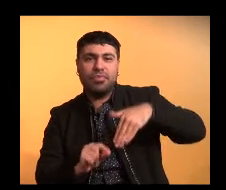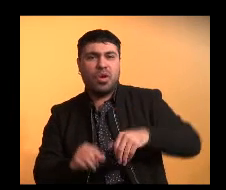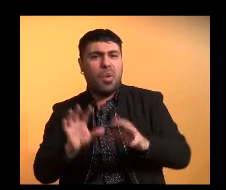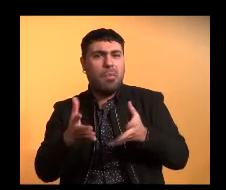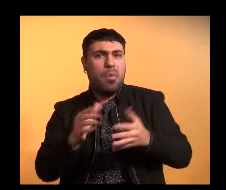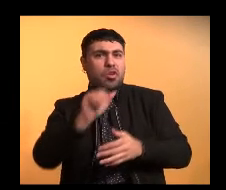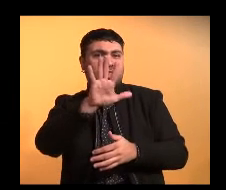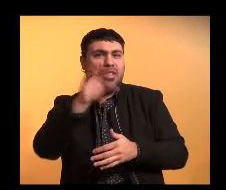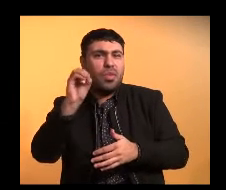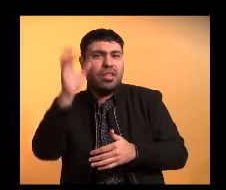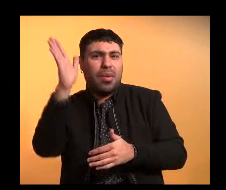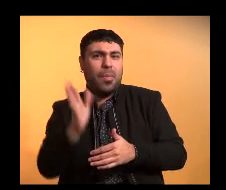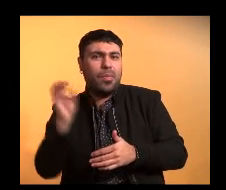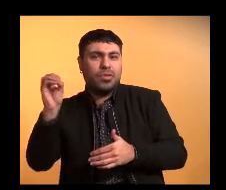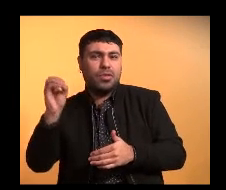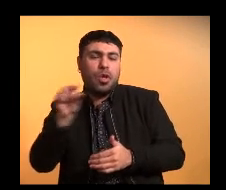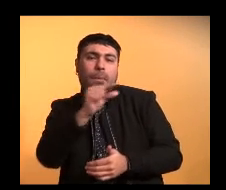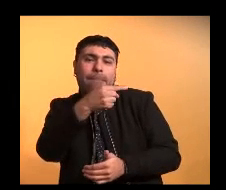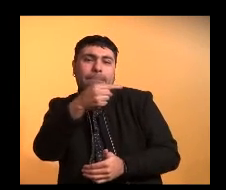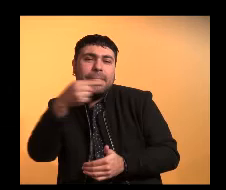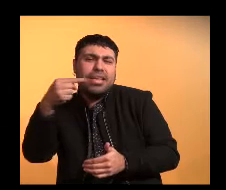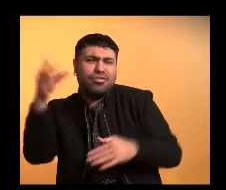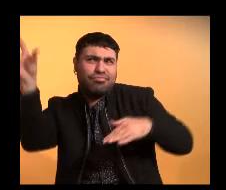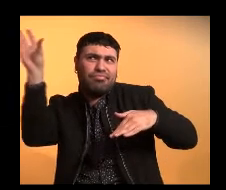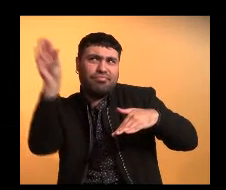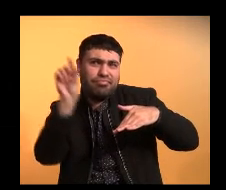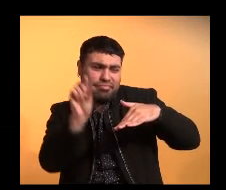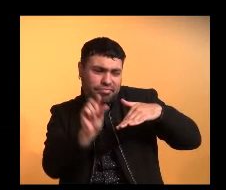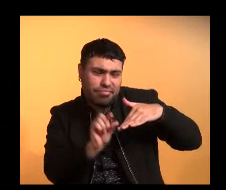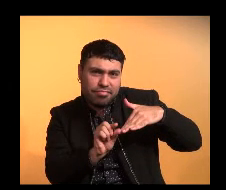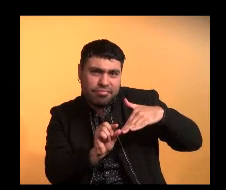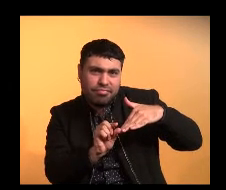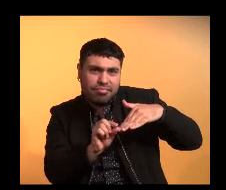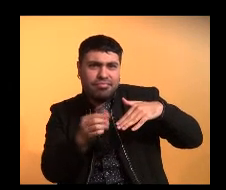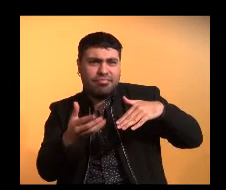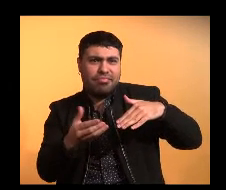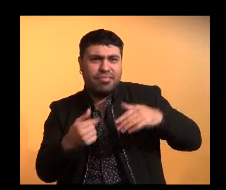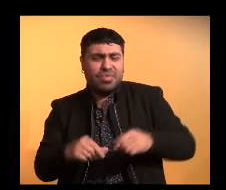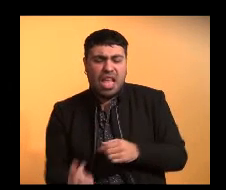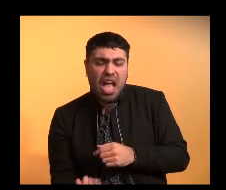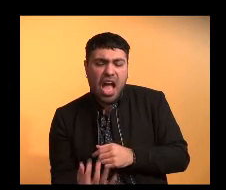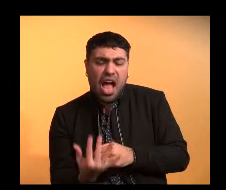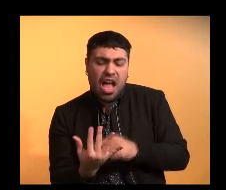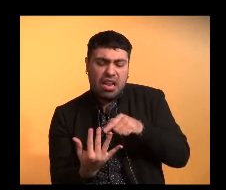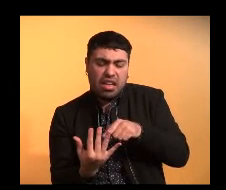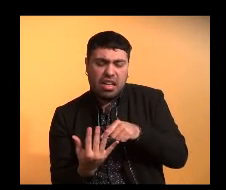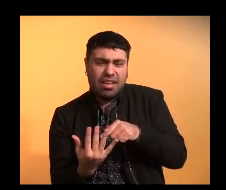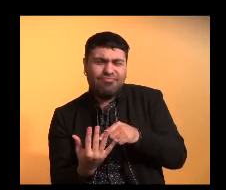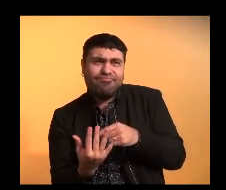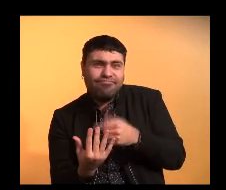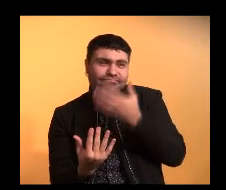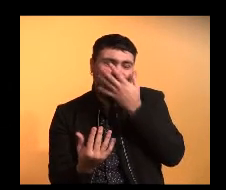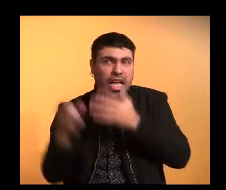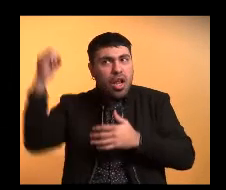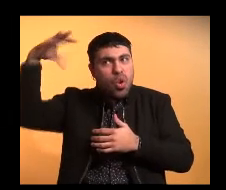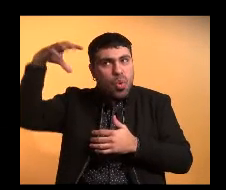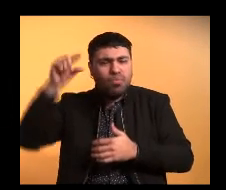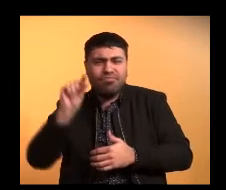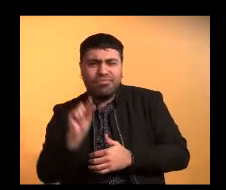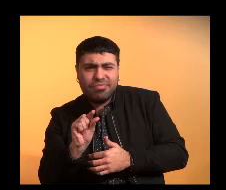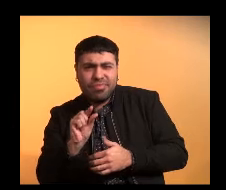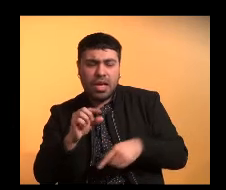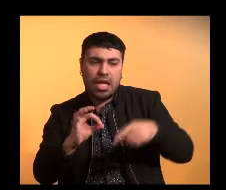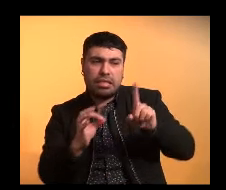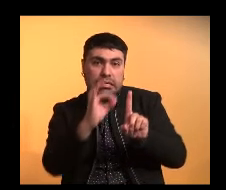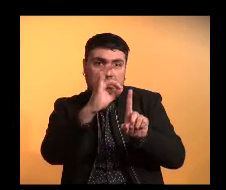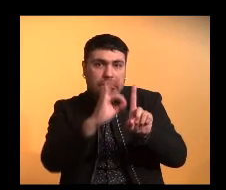reciben las zonas tropicales. Entonces, las algas tienen que lidiar con esa baja energía solar, pero